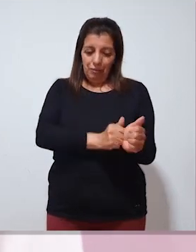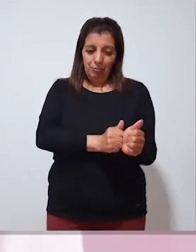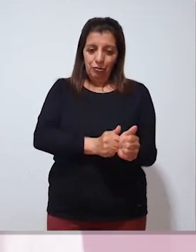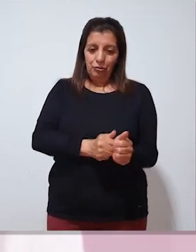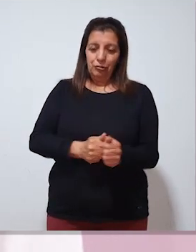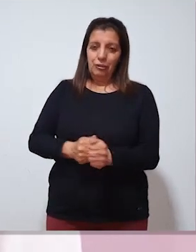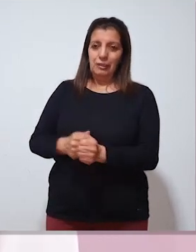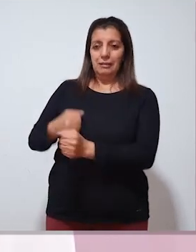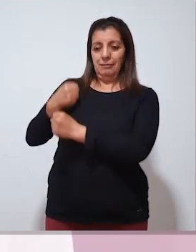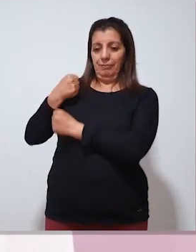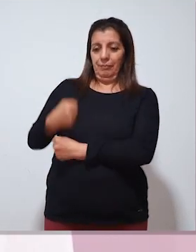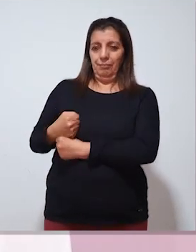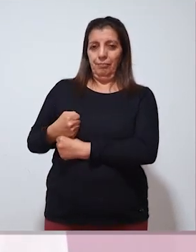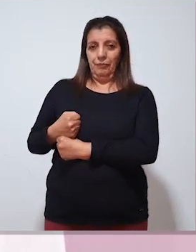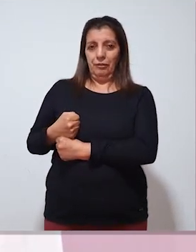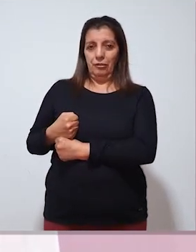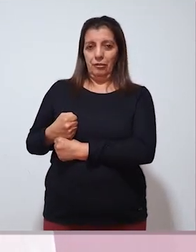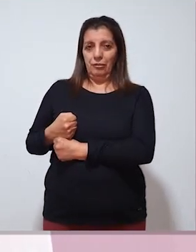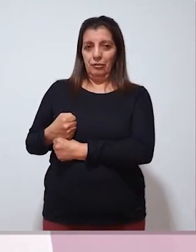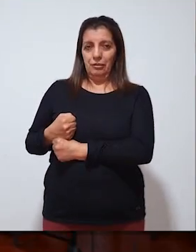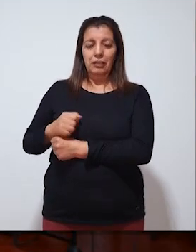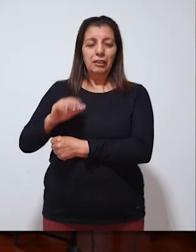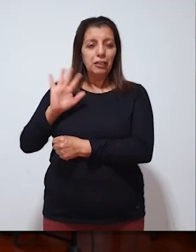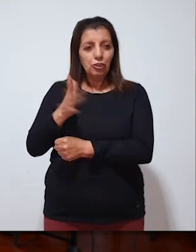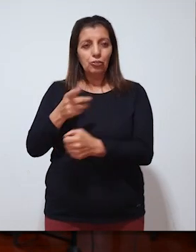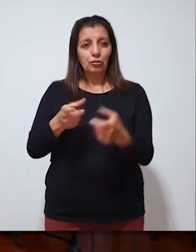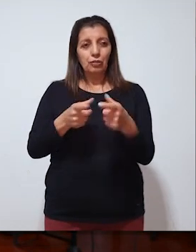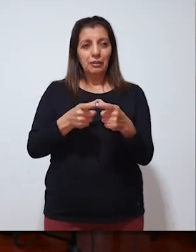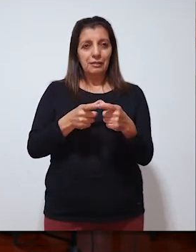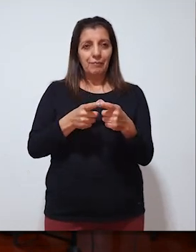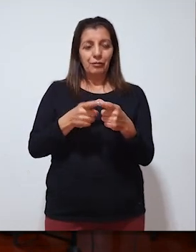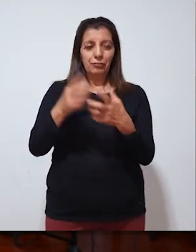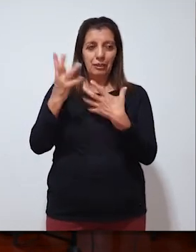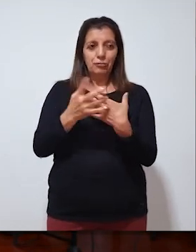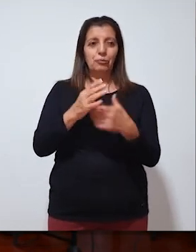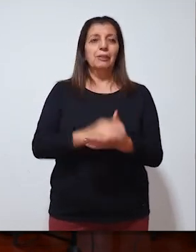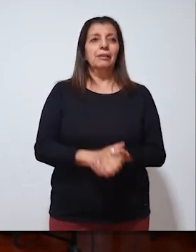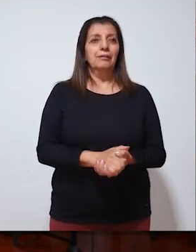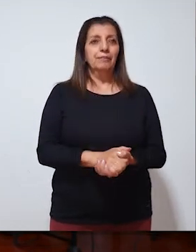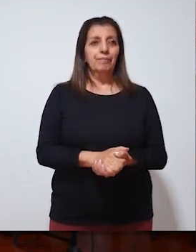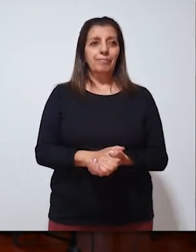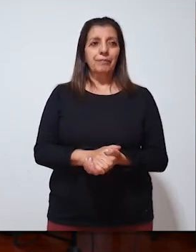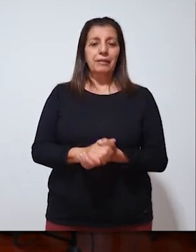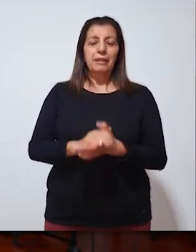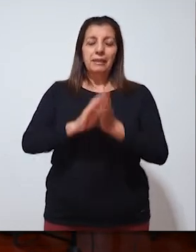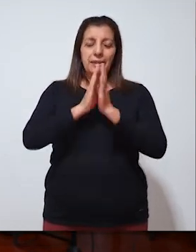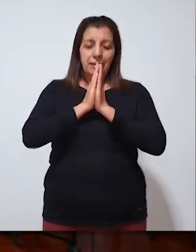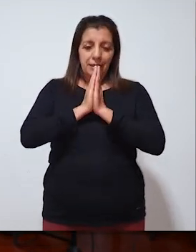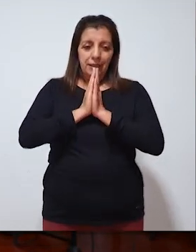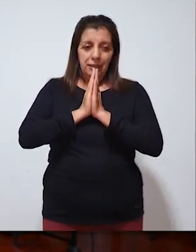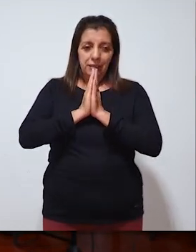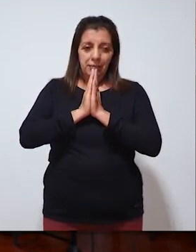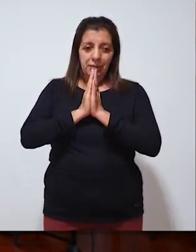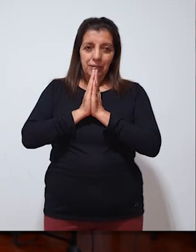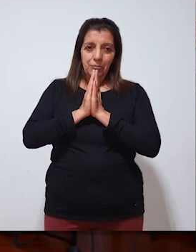intercesión confiamos obtener siempre tu ayuda. Te pedimos, Padre, que esta víctima de reconciliación traiga la paz y